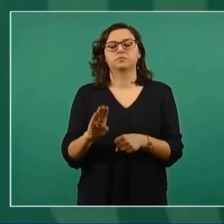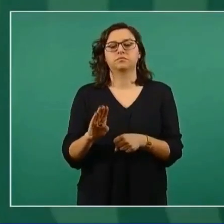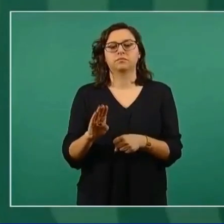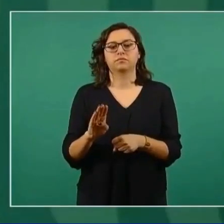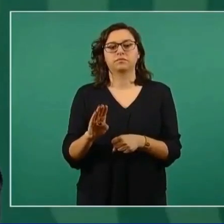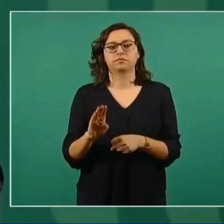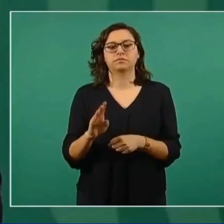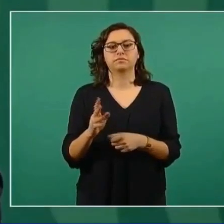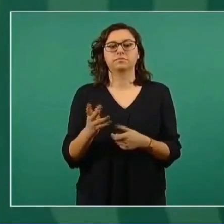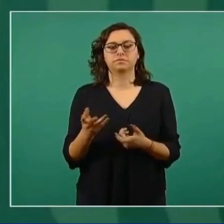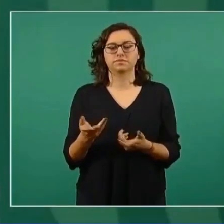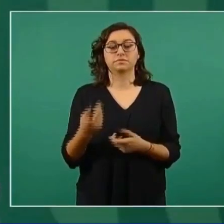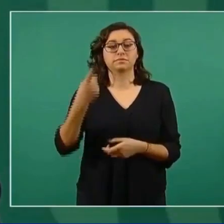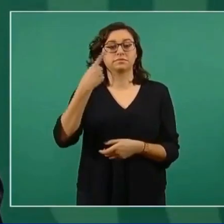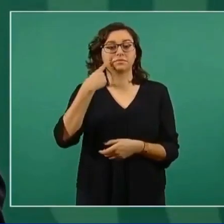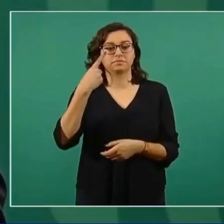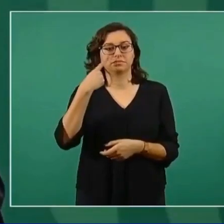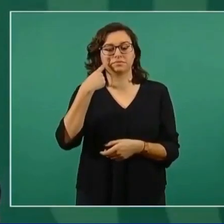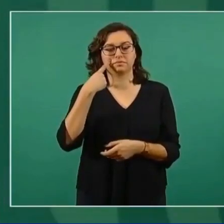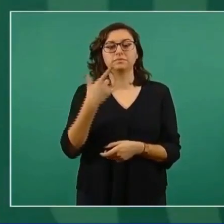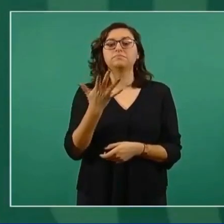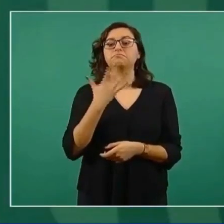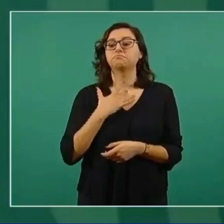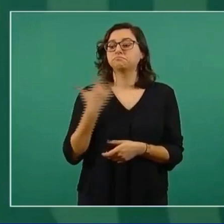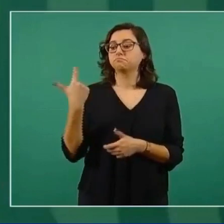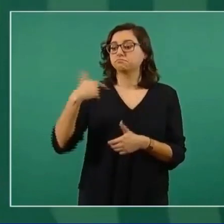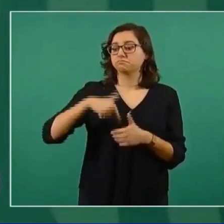porque el aumento de la gasolina